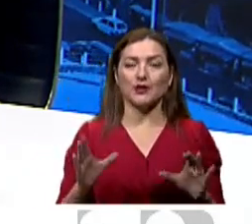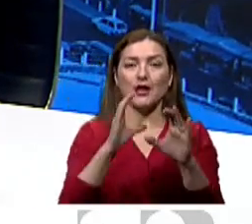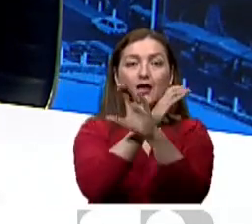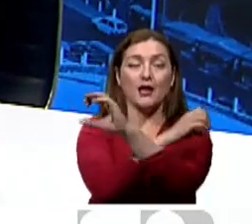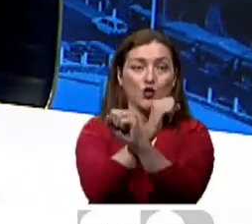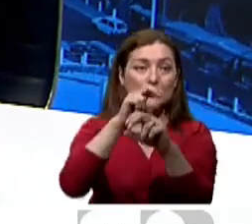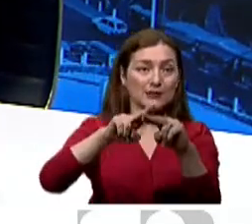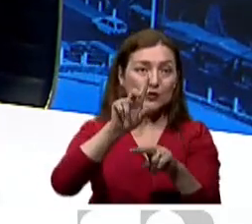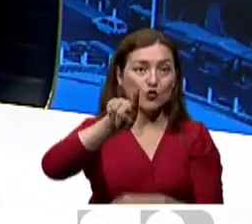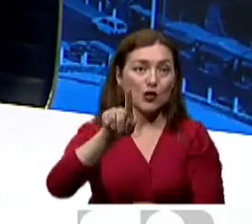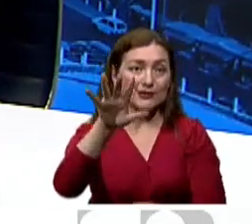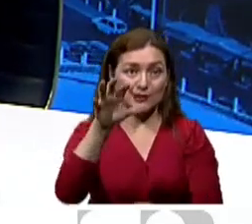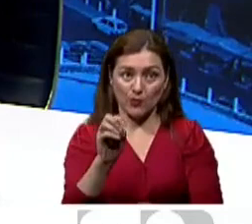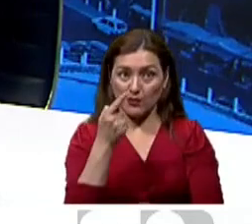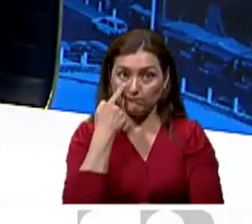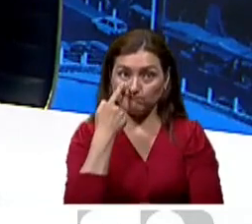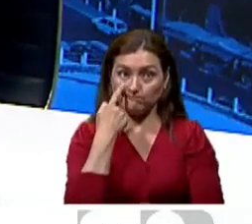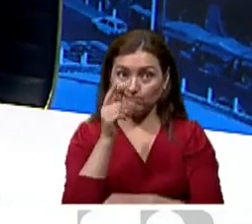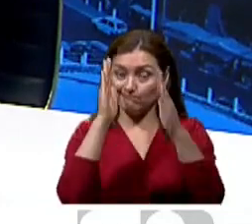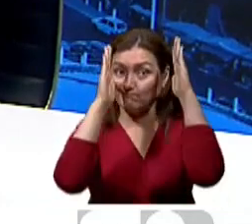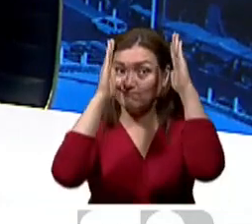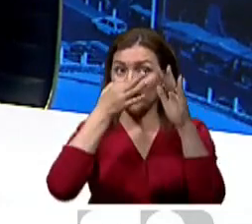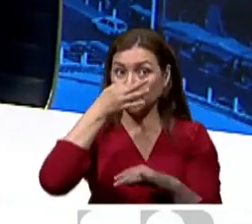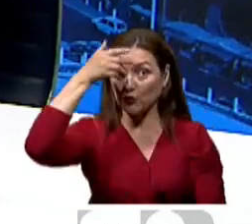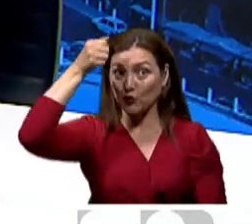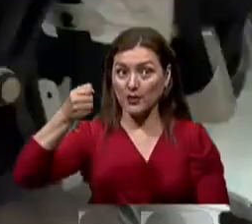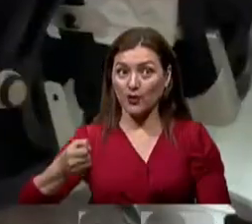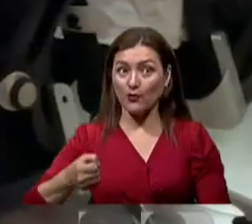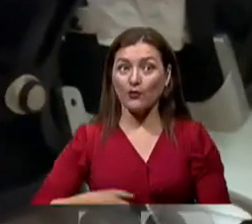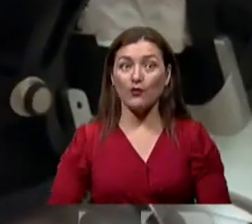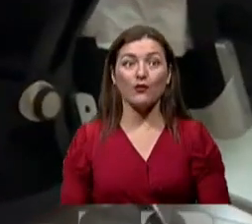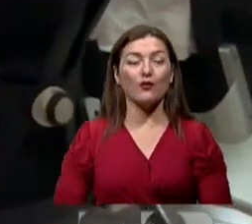taxi costará $1.50, así que mucho ojo con este tema en Santo Domingo.